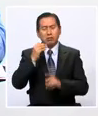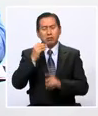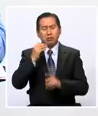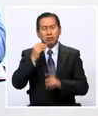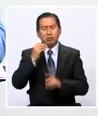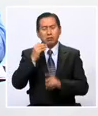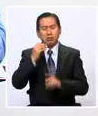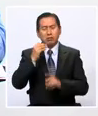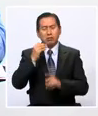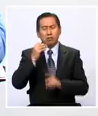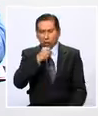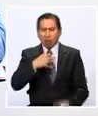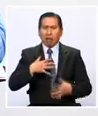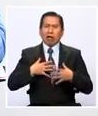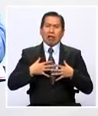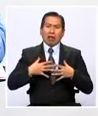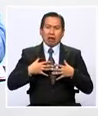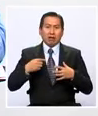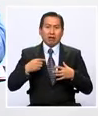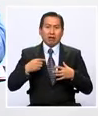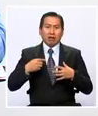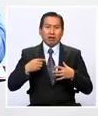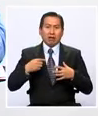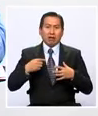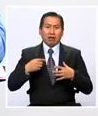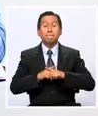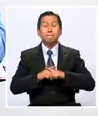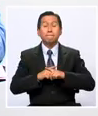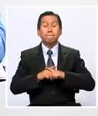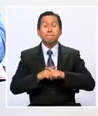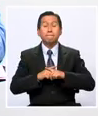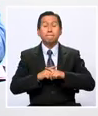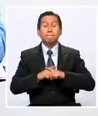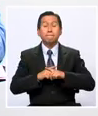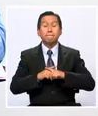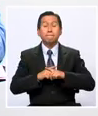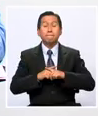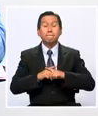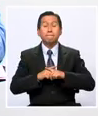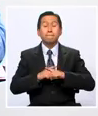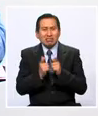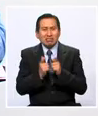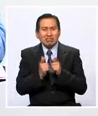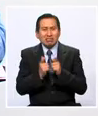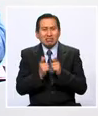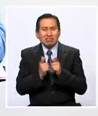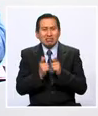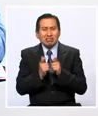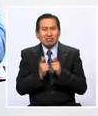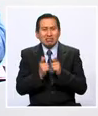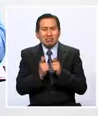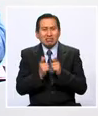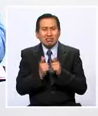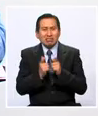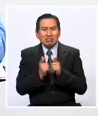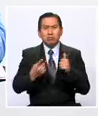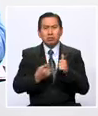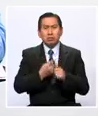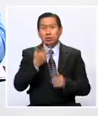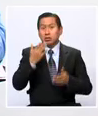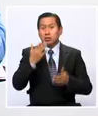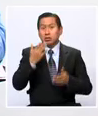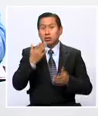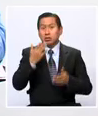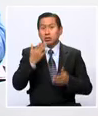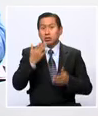para respirar sin embargo en un pequeño porcentaje de pacientes los primeros síntomas también pueden ser